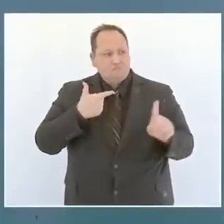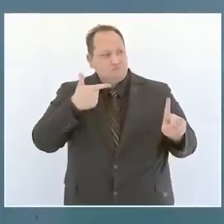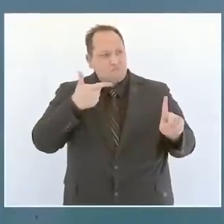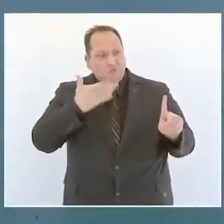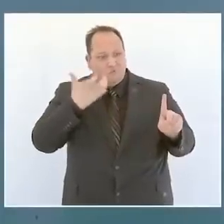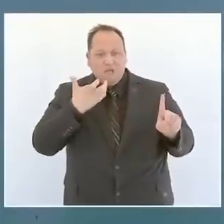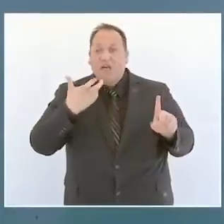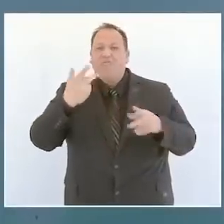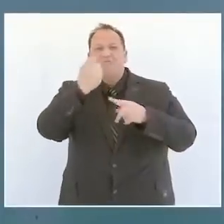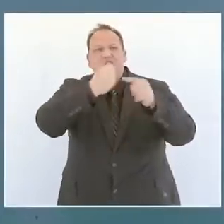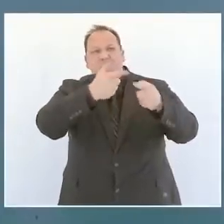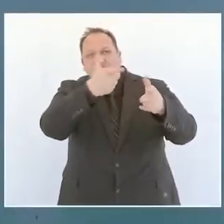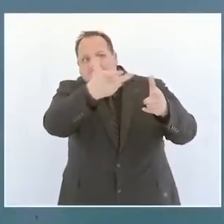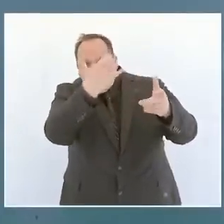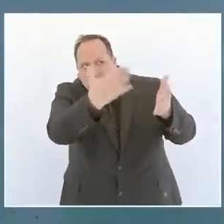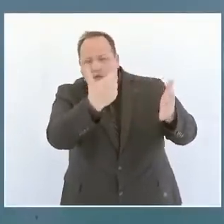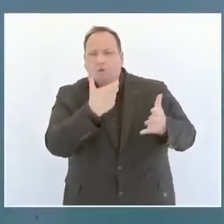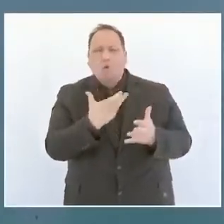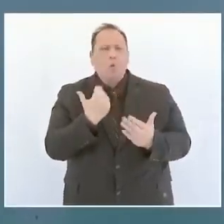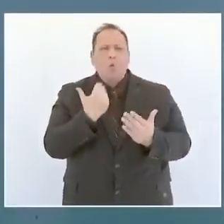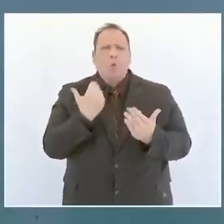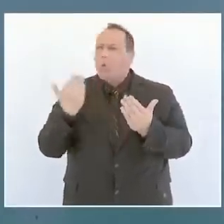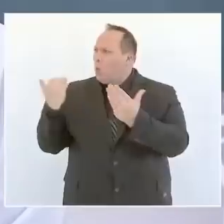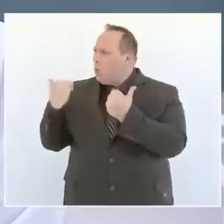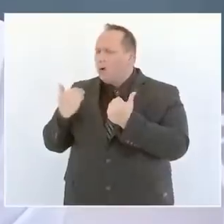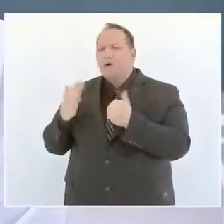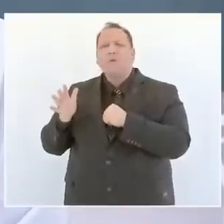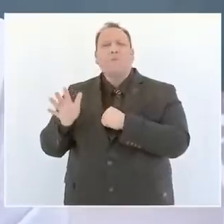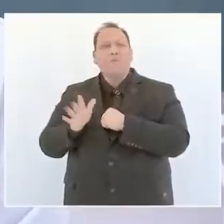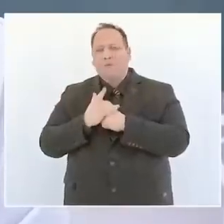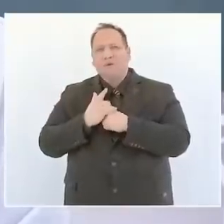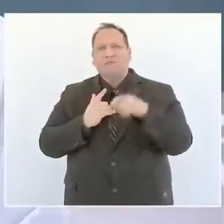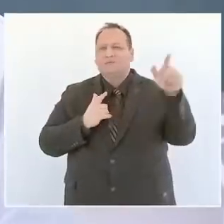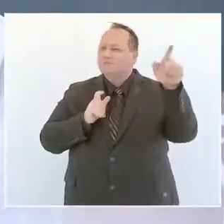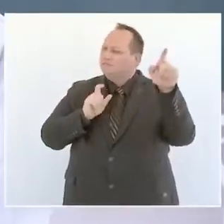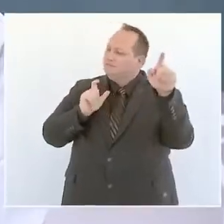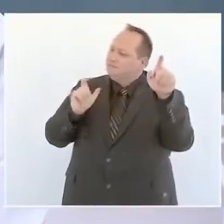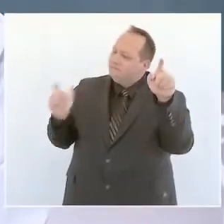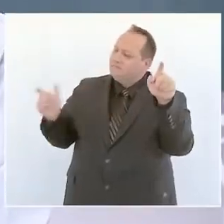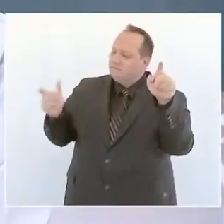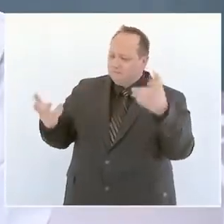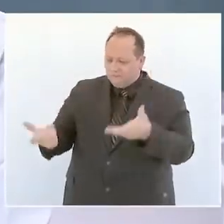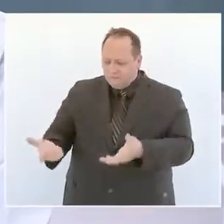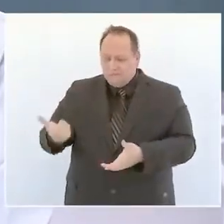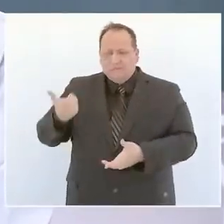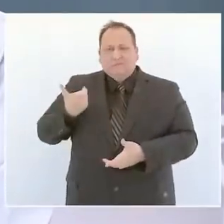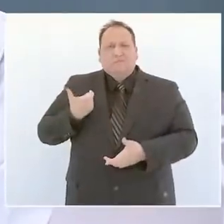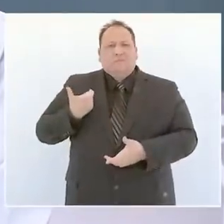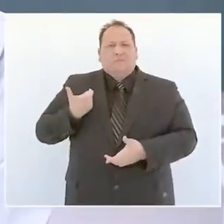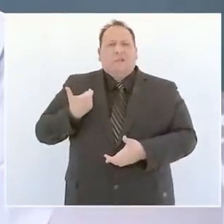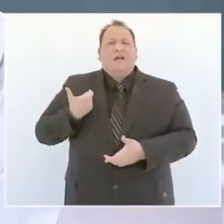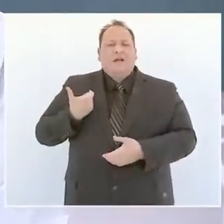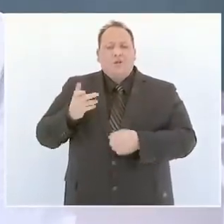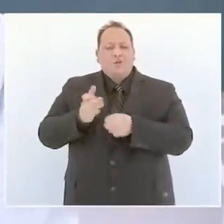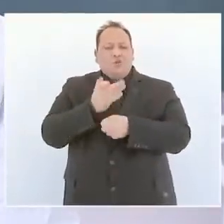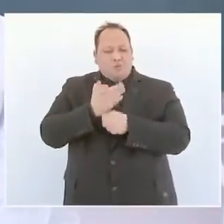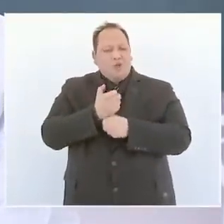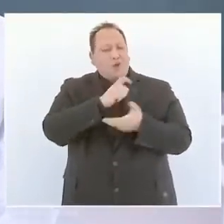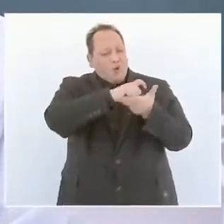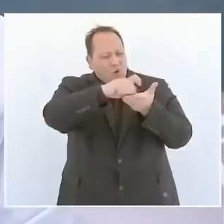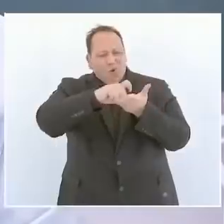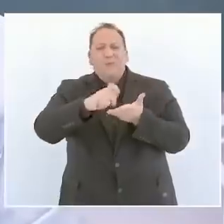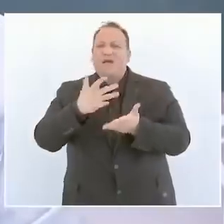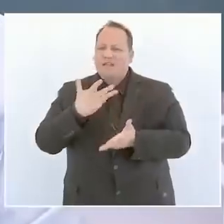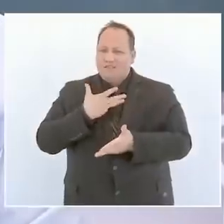asaltos de tiendas porque la gente tiene lo indispensable,